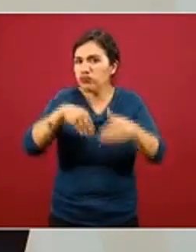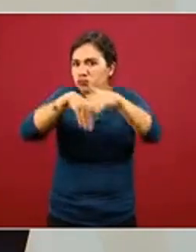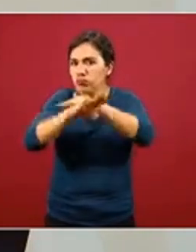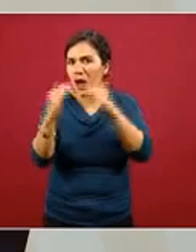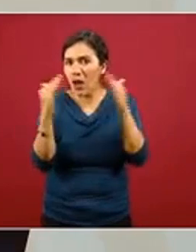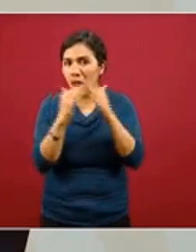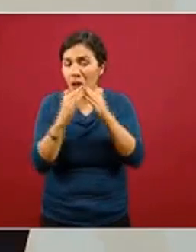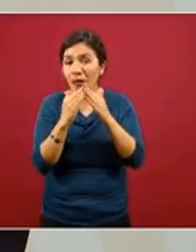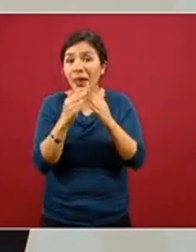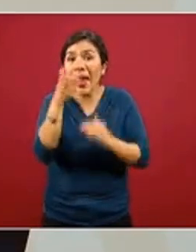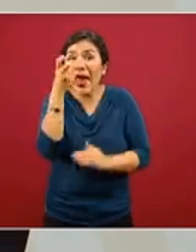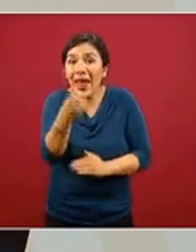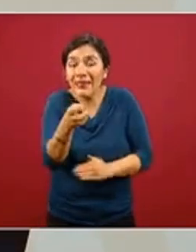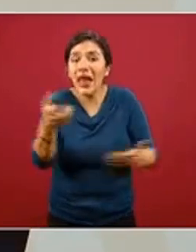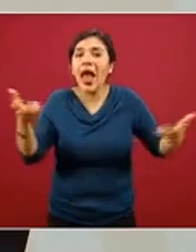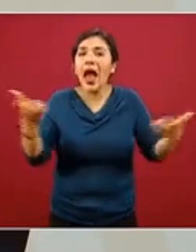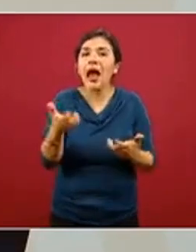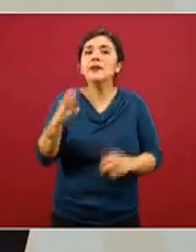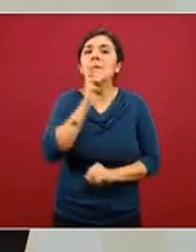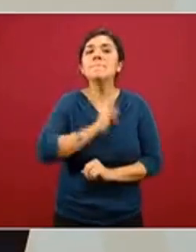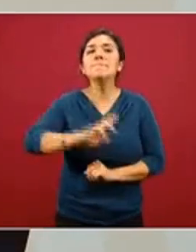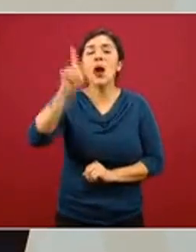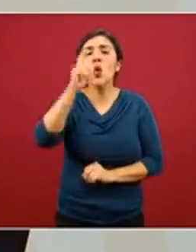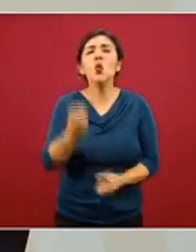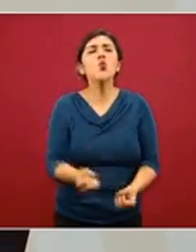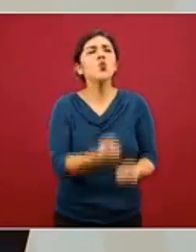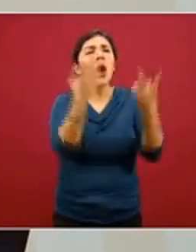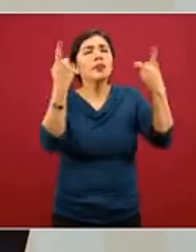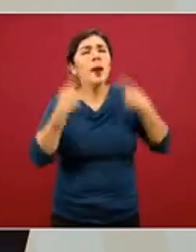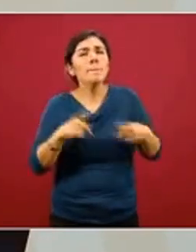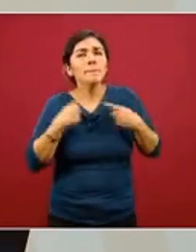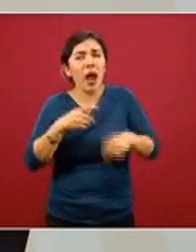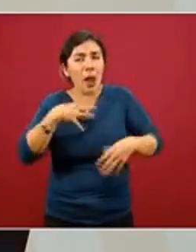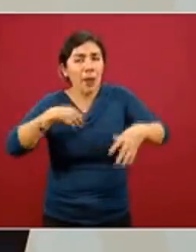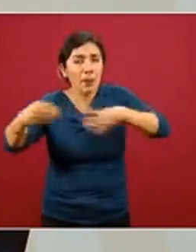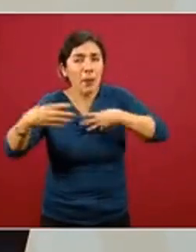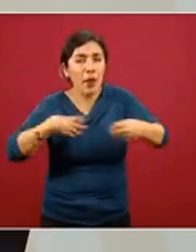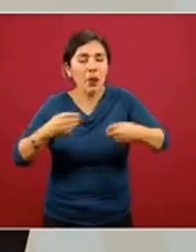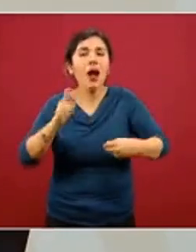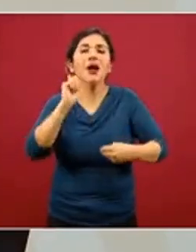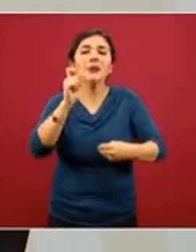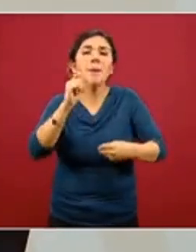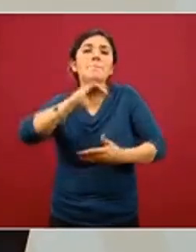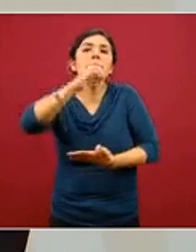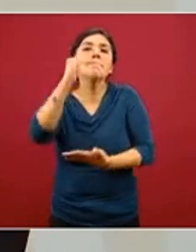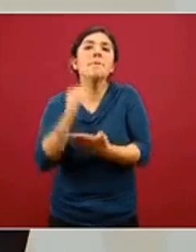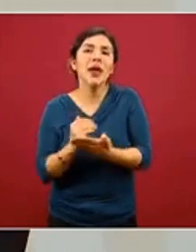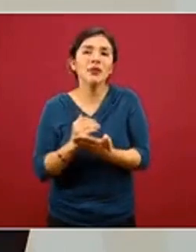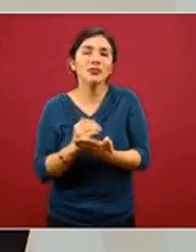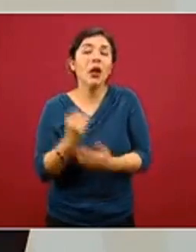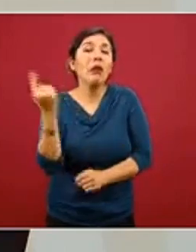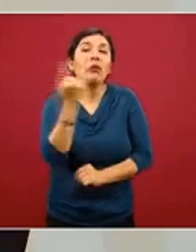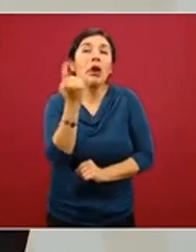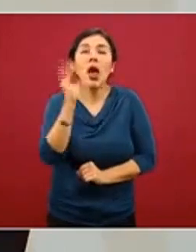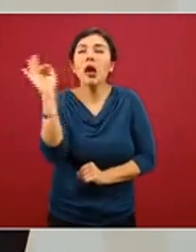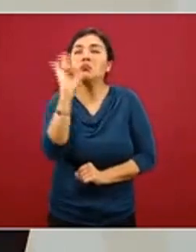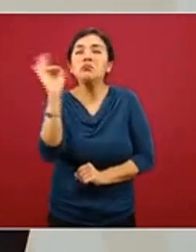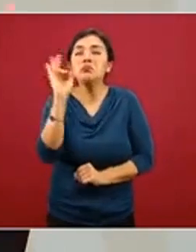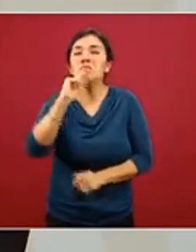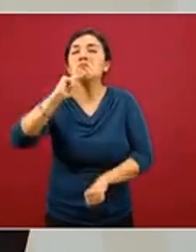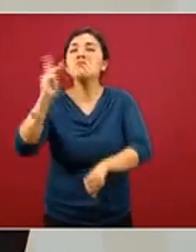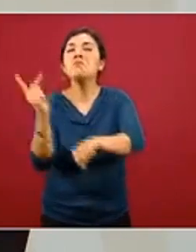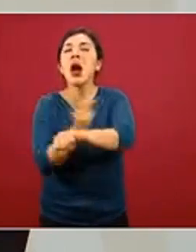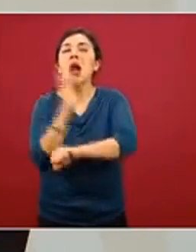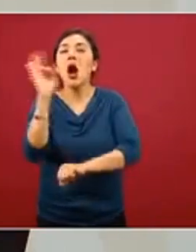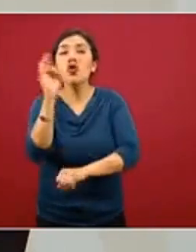posible, se ha logrado que el número de contagios sea considerablemente menor al que hubiera ocurrido